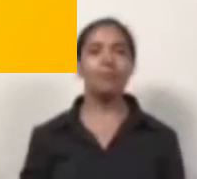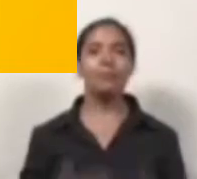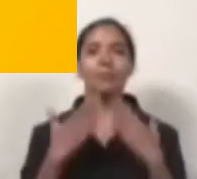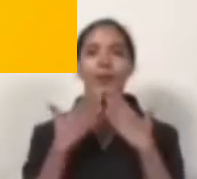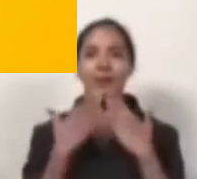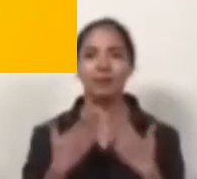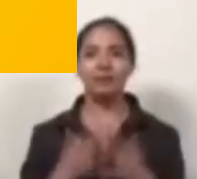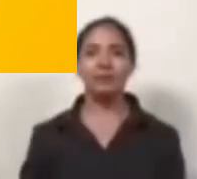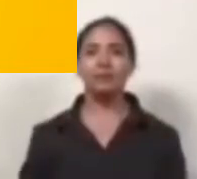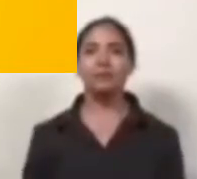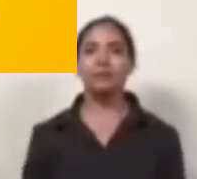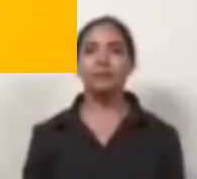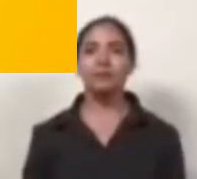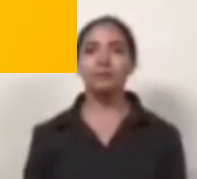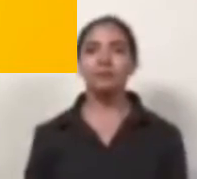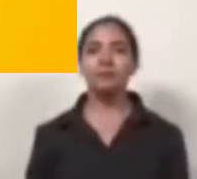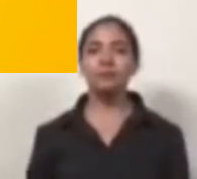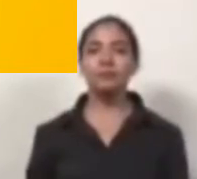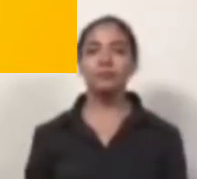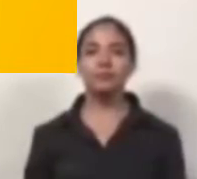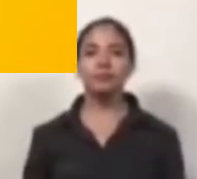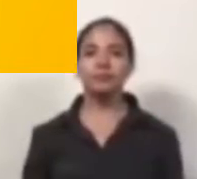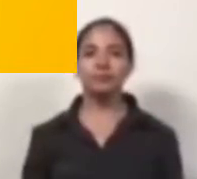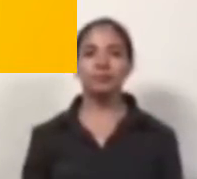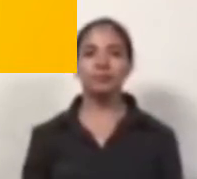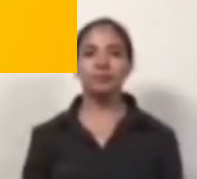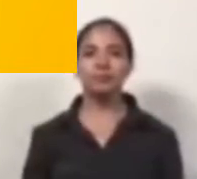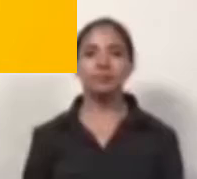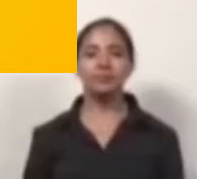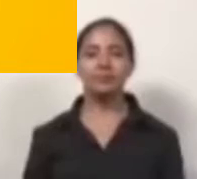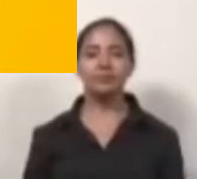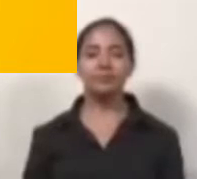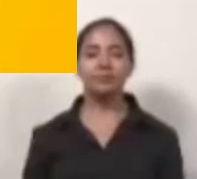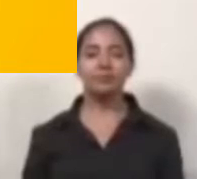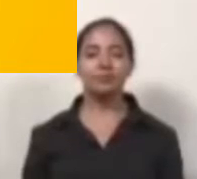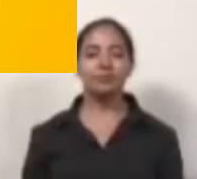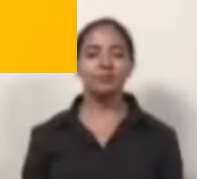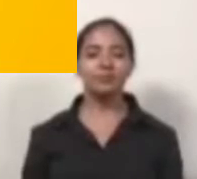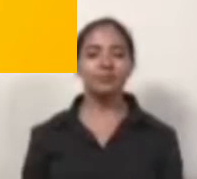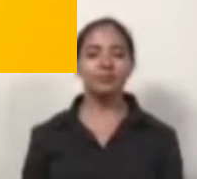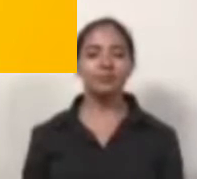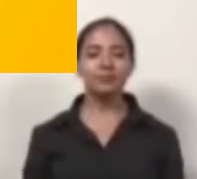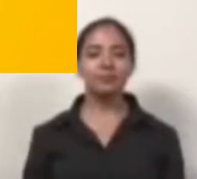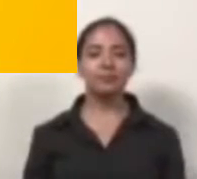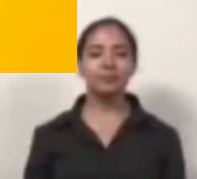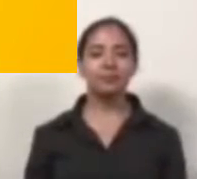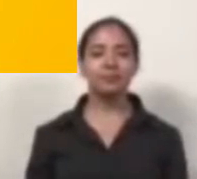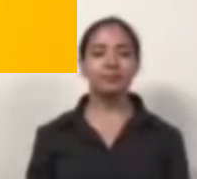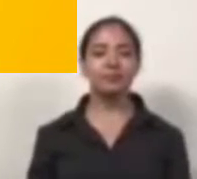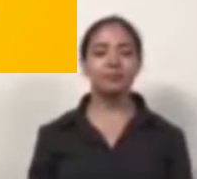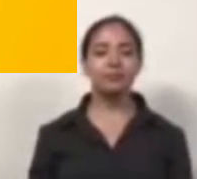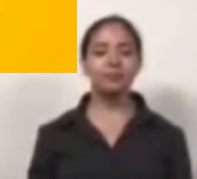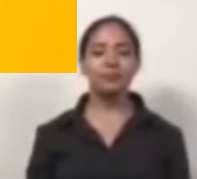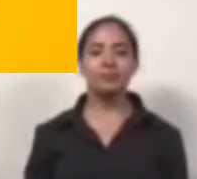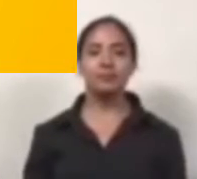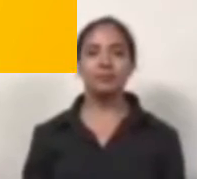ese momento. Posteriormente, con la segunda acta, más todos los impactos de los incrementos escalonados